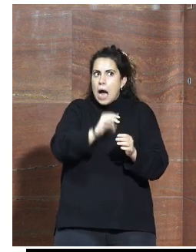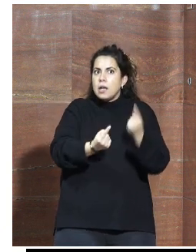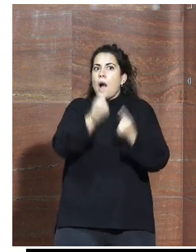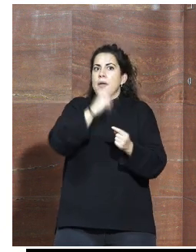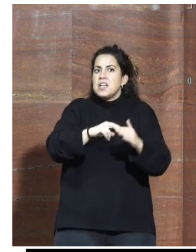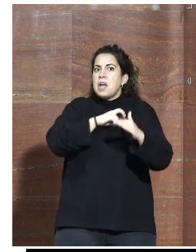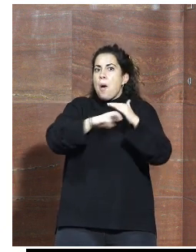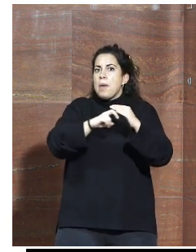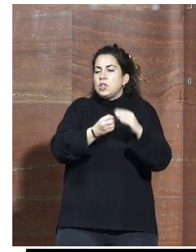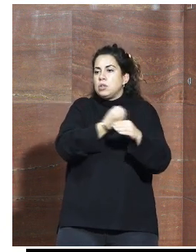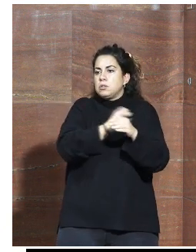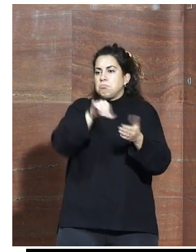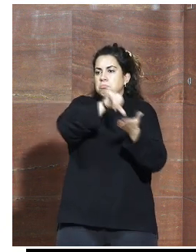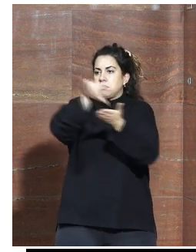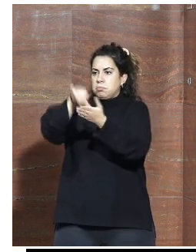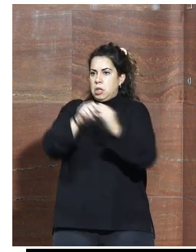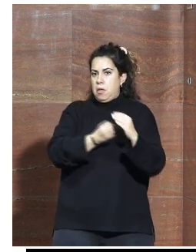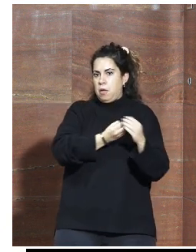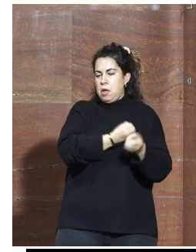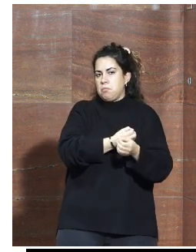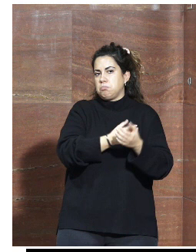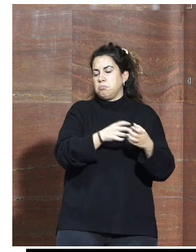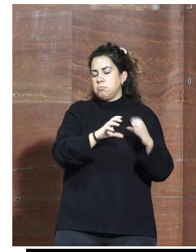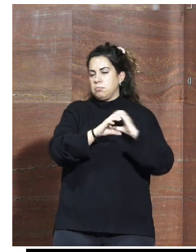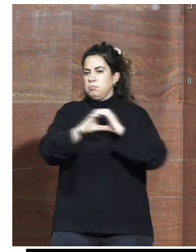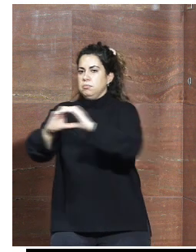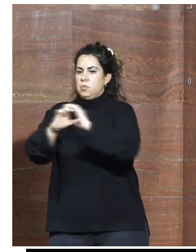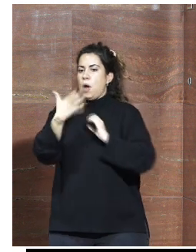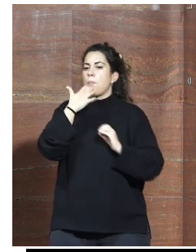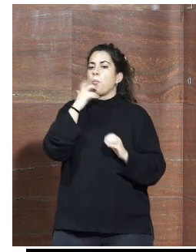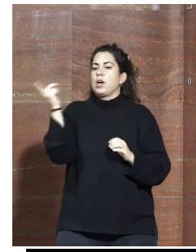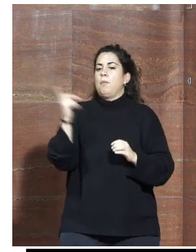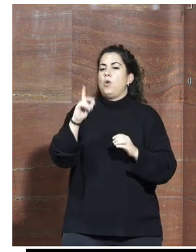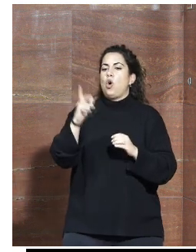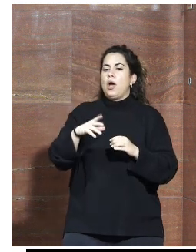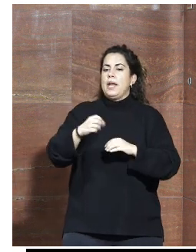De hecho, esto es una foto del tren de Arganda, ¿no? que comunica Madrid con Arganda.